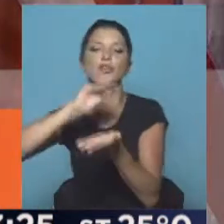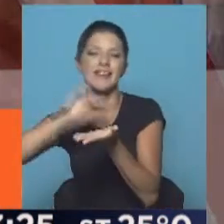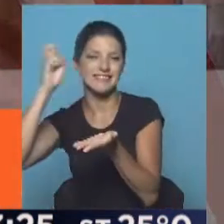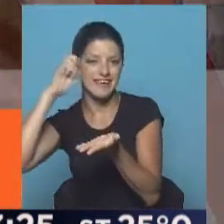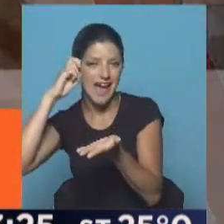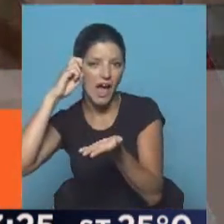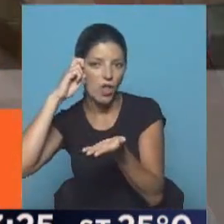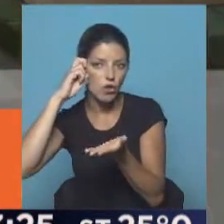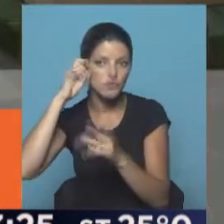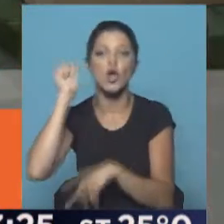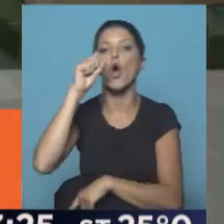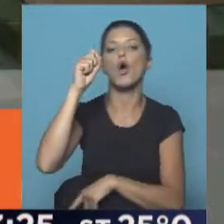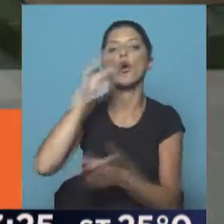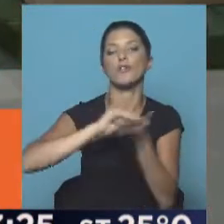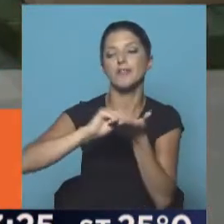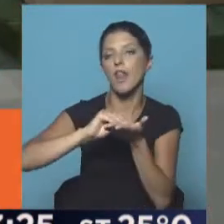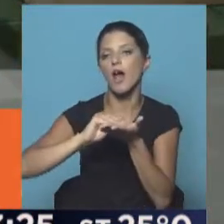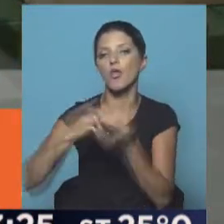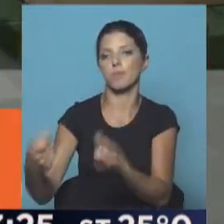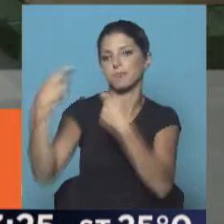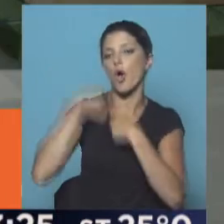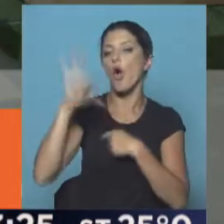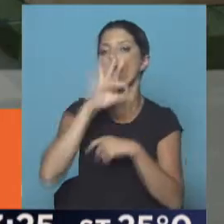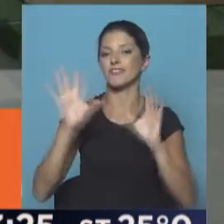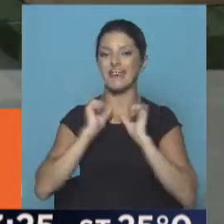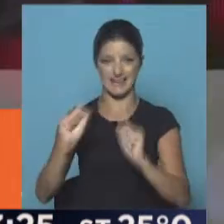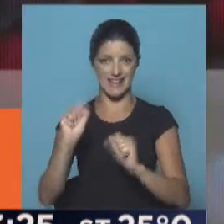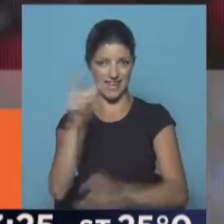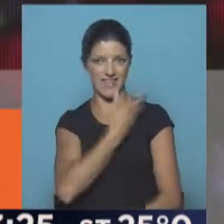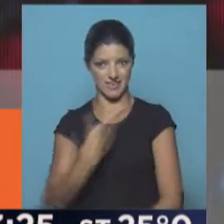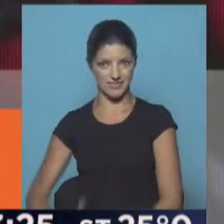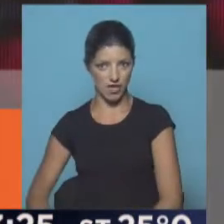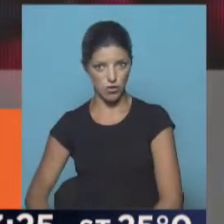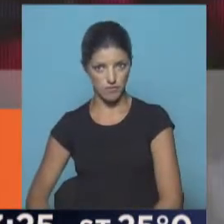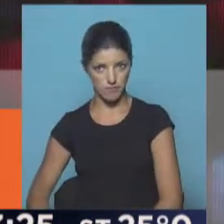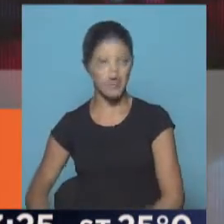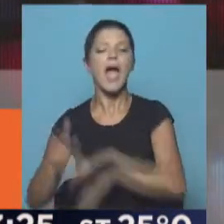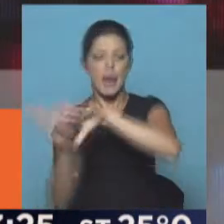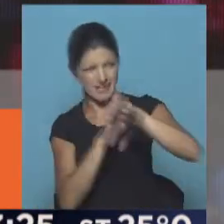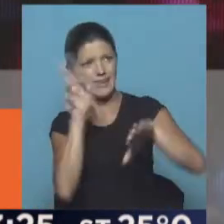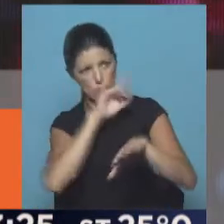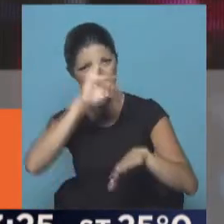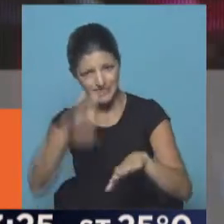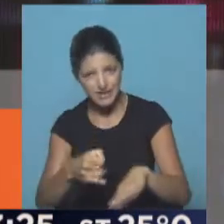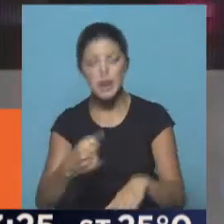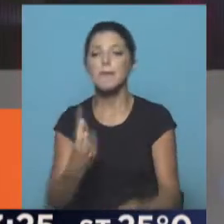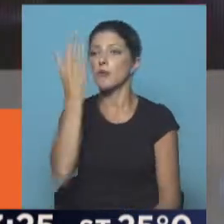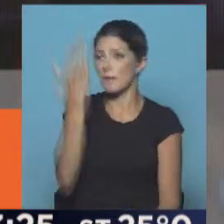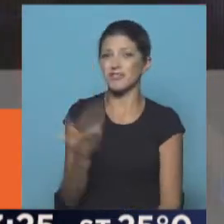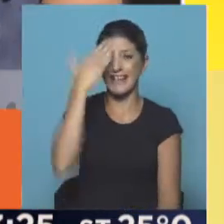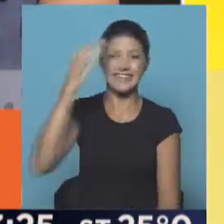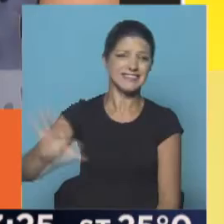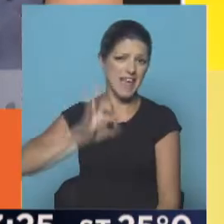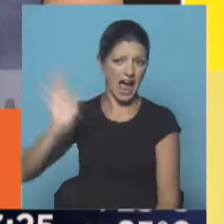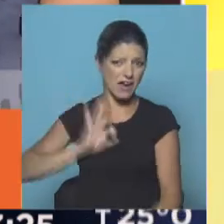Congreso de los Estados Unidos, no gana una secretaria de Estado, una persona que hace, independientemente de que sea mujer, 15 años en la